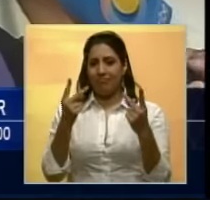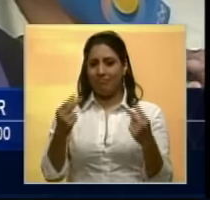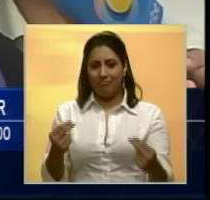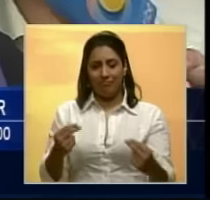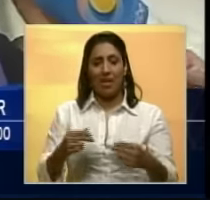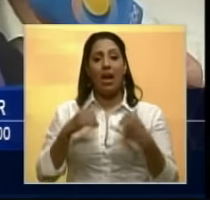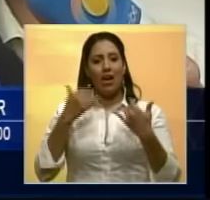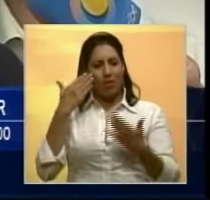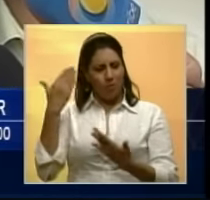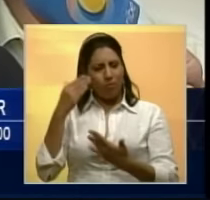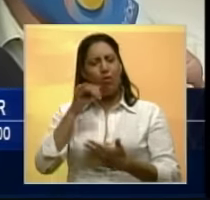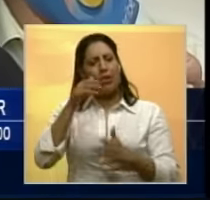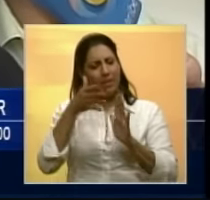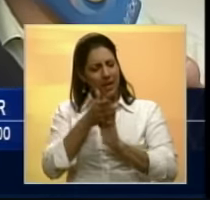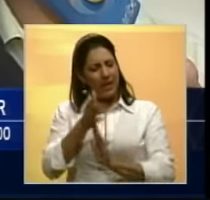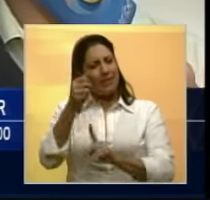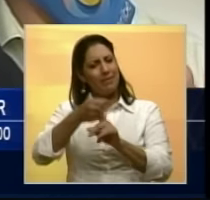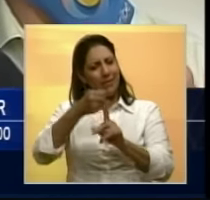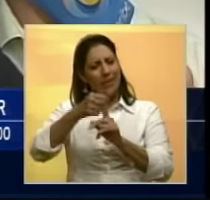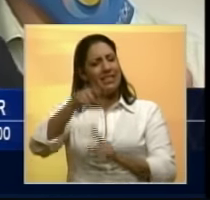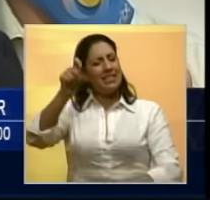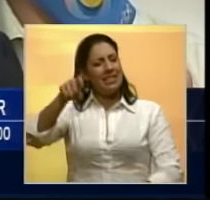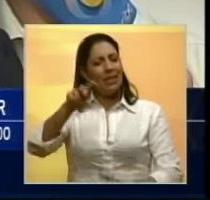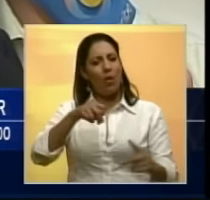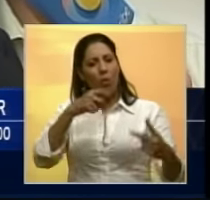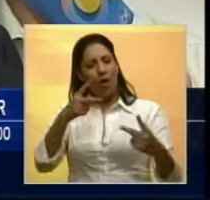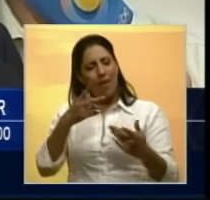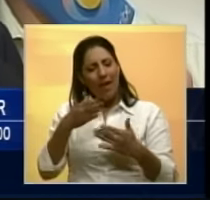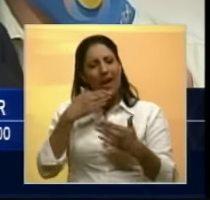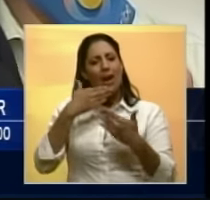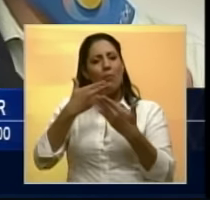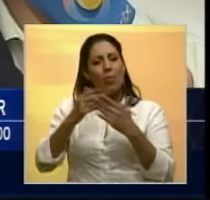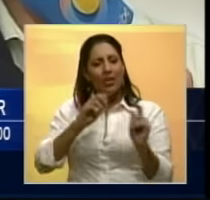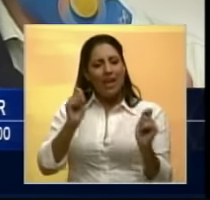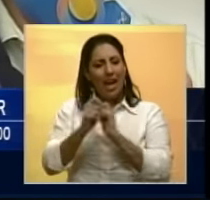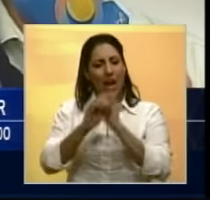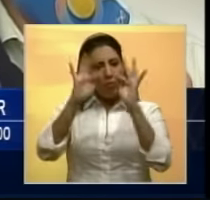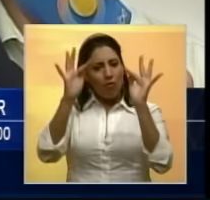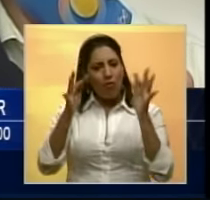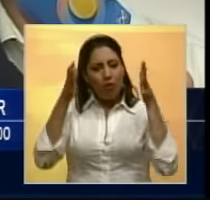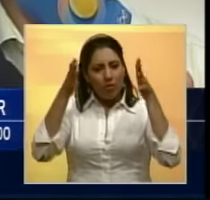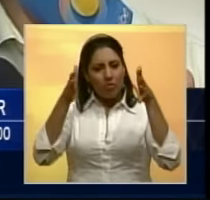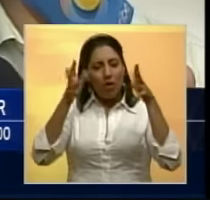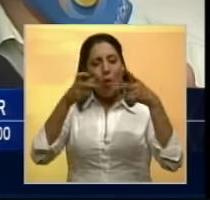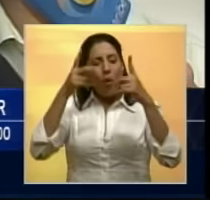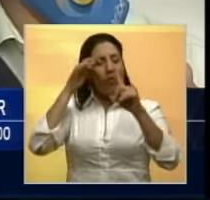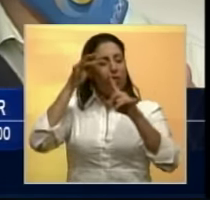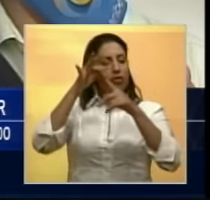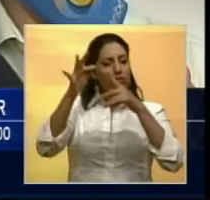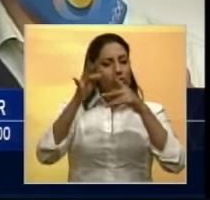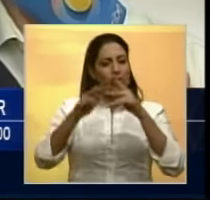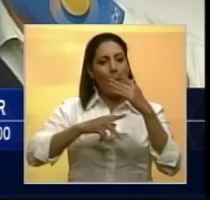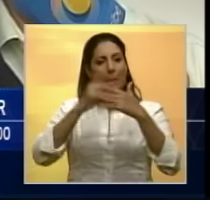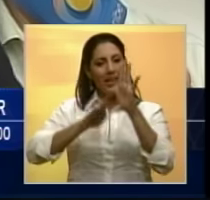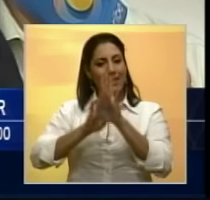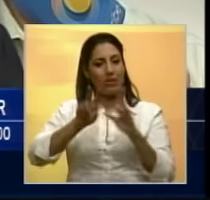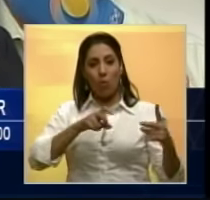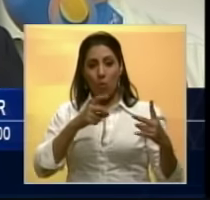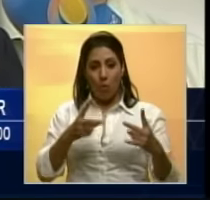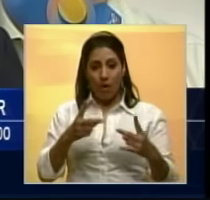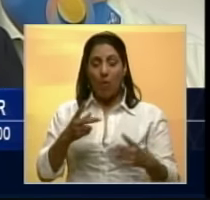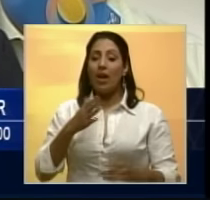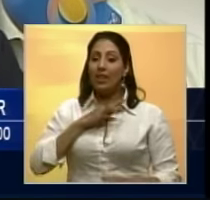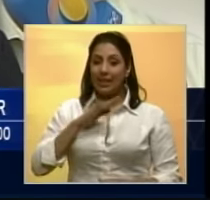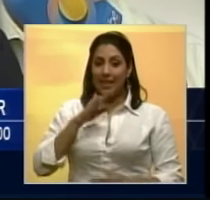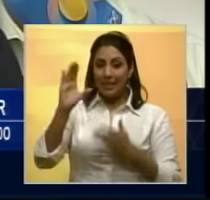condiciones. Ecarri insiste en que es necesario replantear el modelo educativo en función de un nuevo Plan Nacional de Desarrollo que